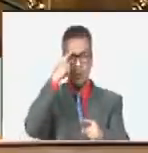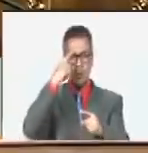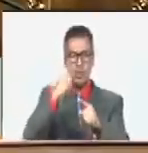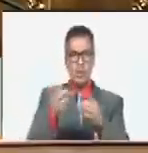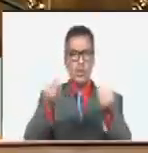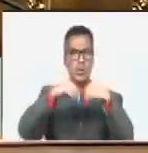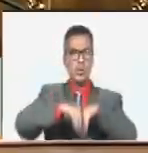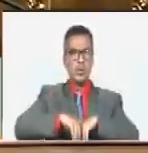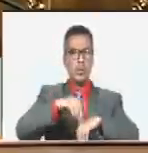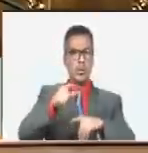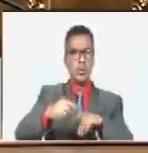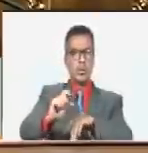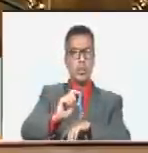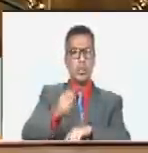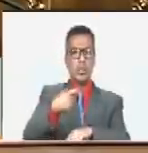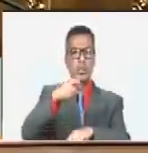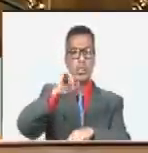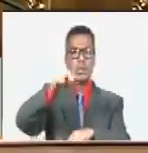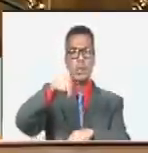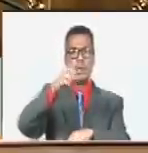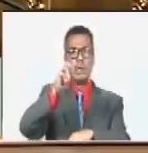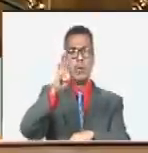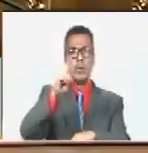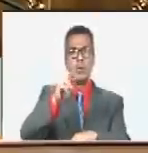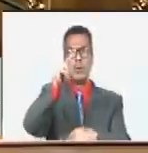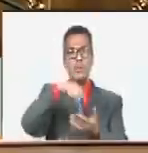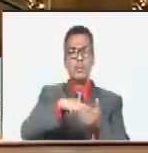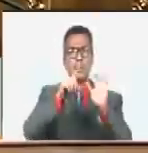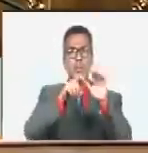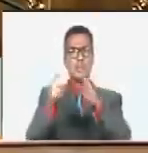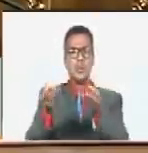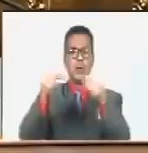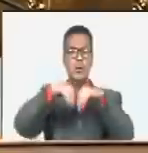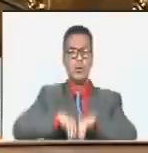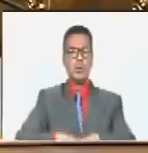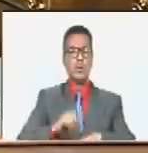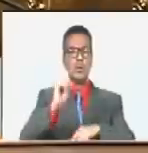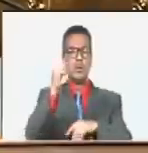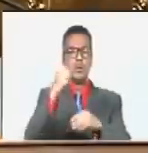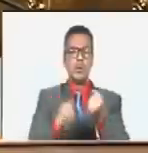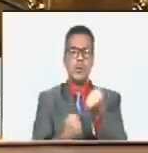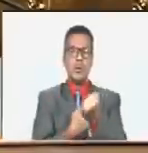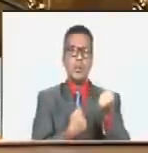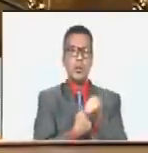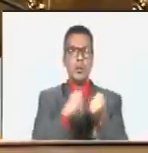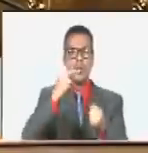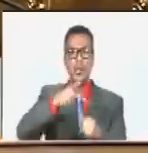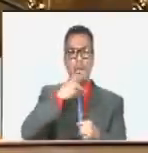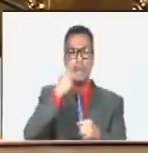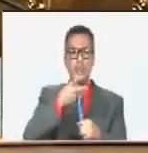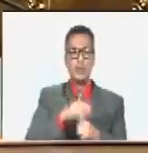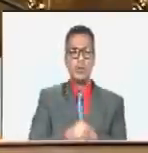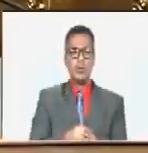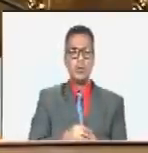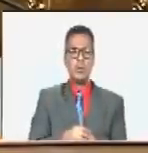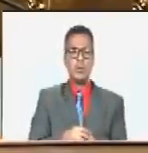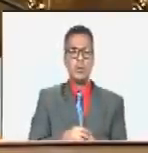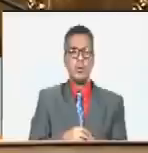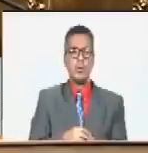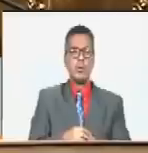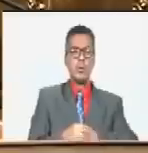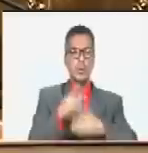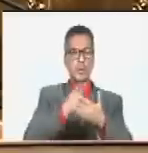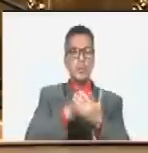de 1966. Acuerda, primero, respaldar las políticas, planes y